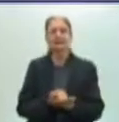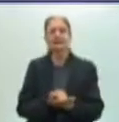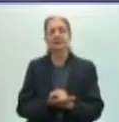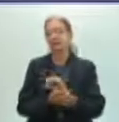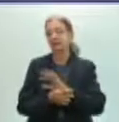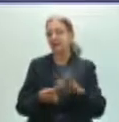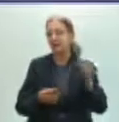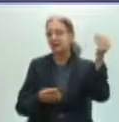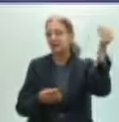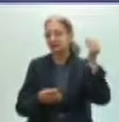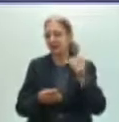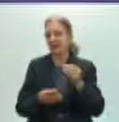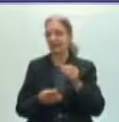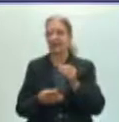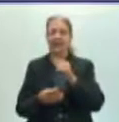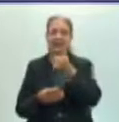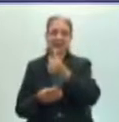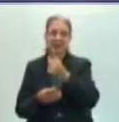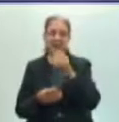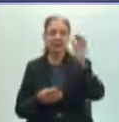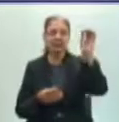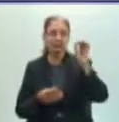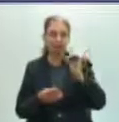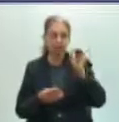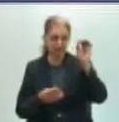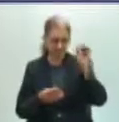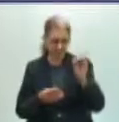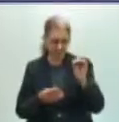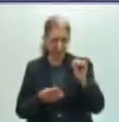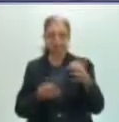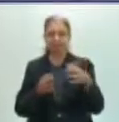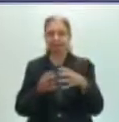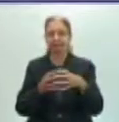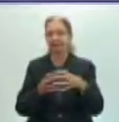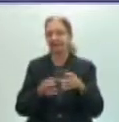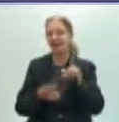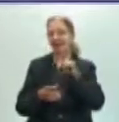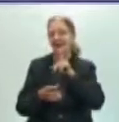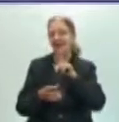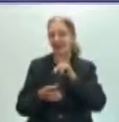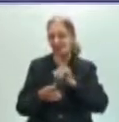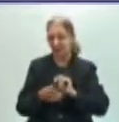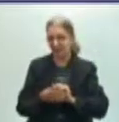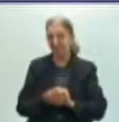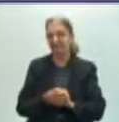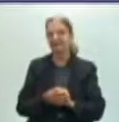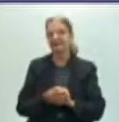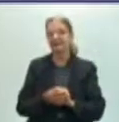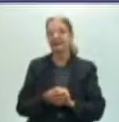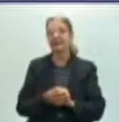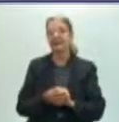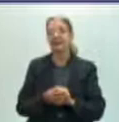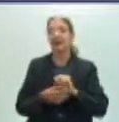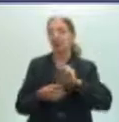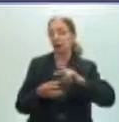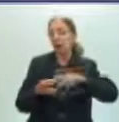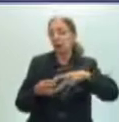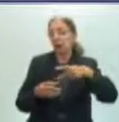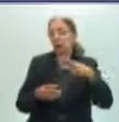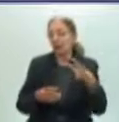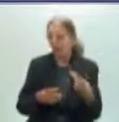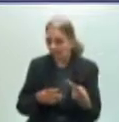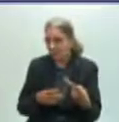el 10% está destinado a la siembra de calabaza y es el doble el que